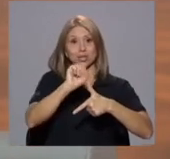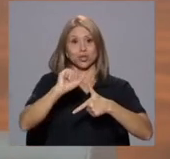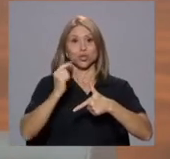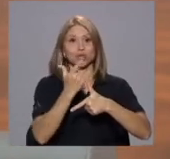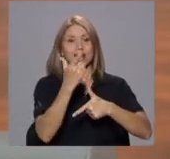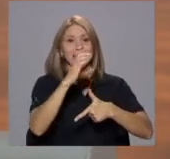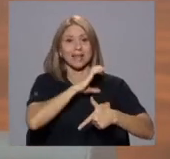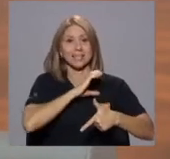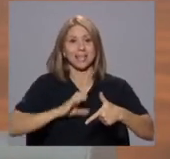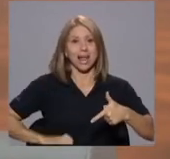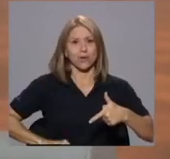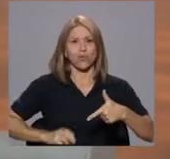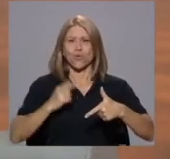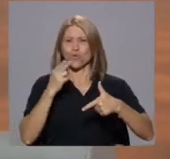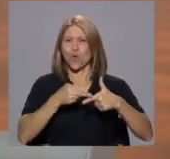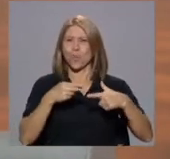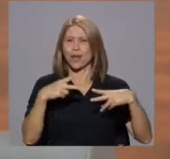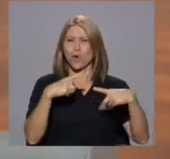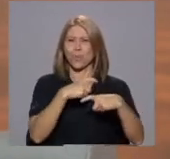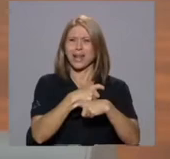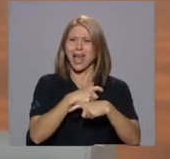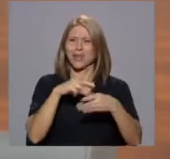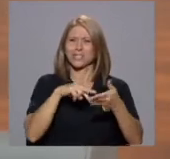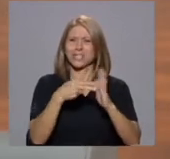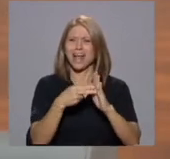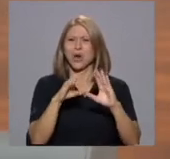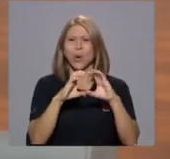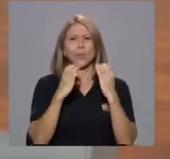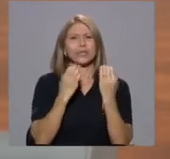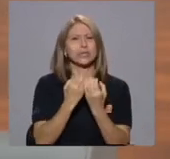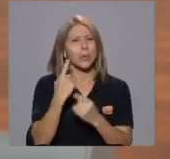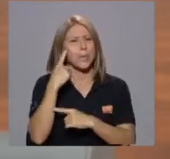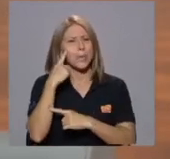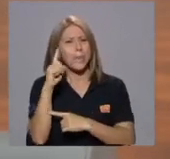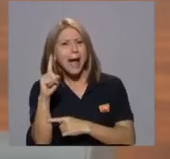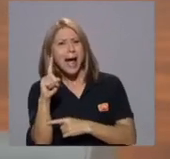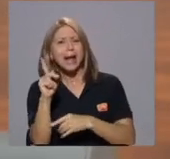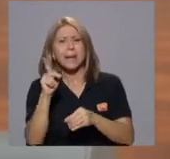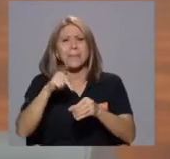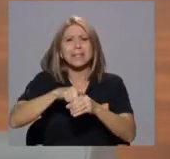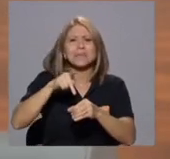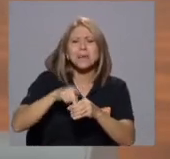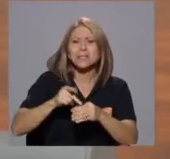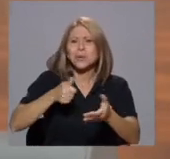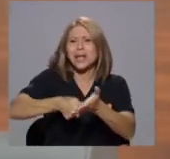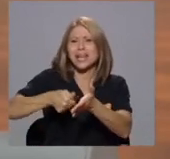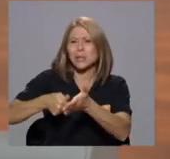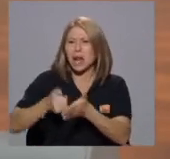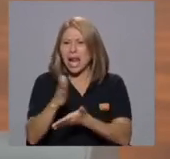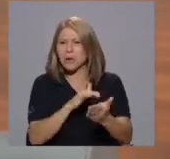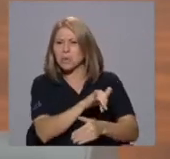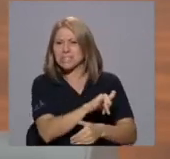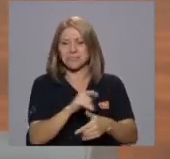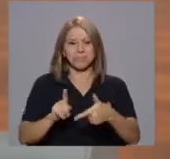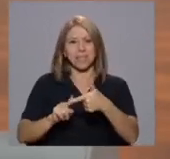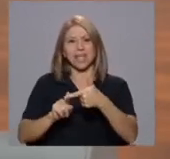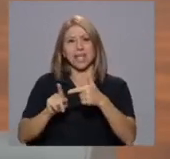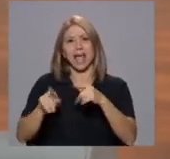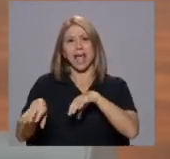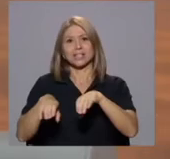un nombre muy complicado que quería decir Comisión para la Participación Electoral, algo así, y Acción